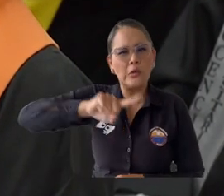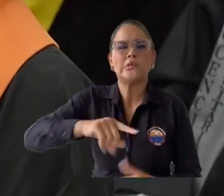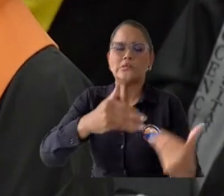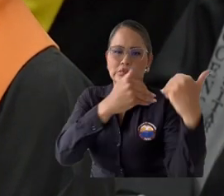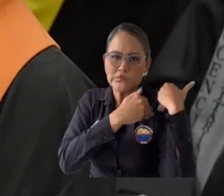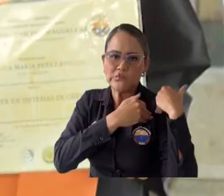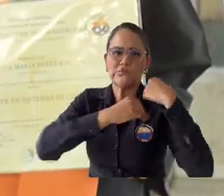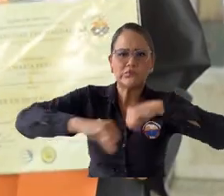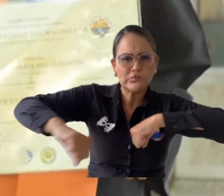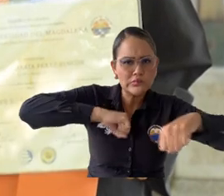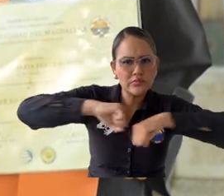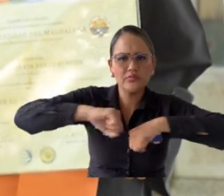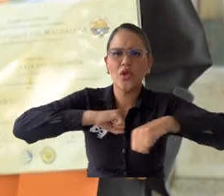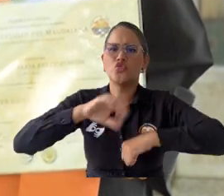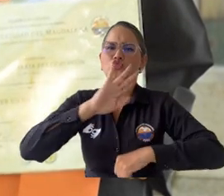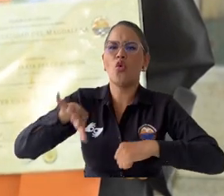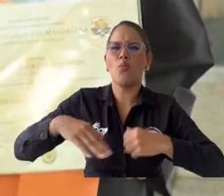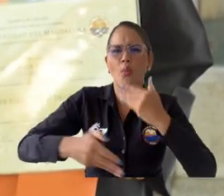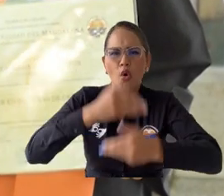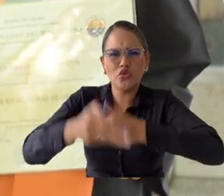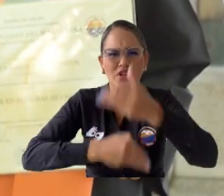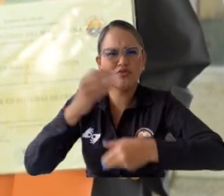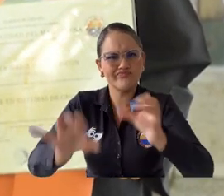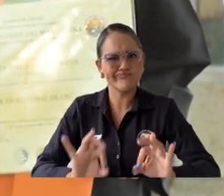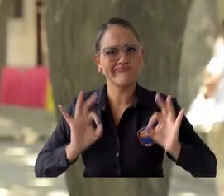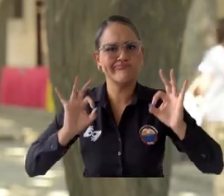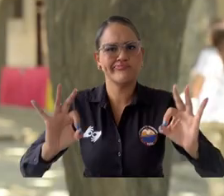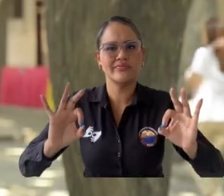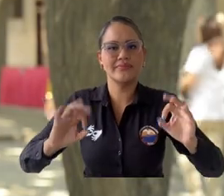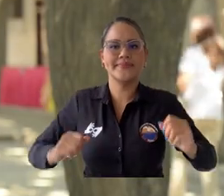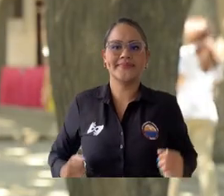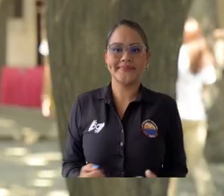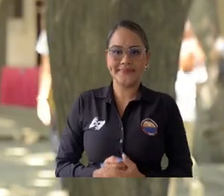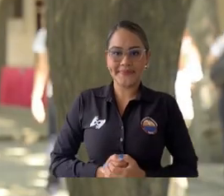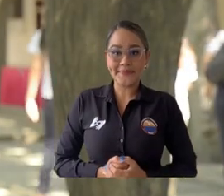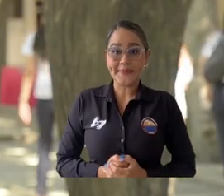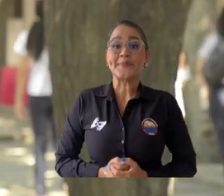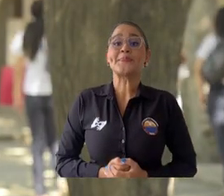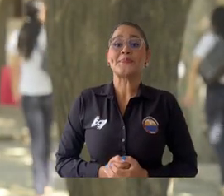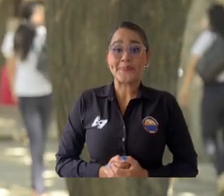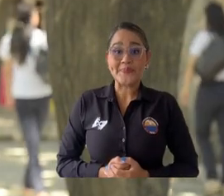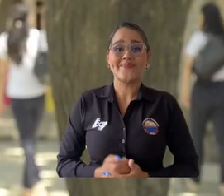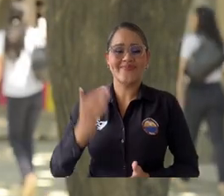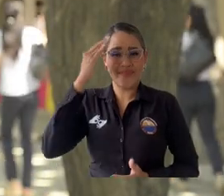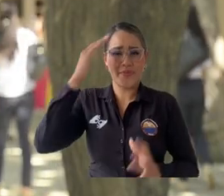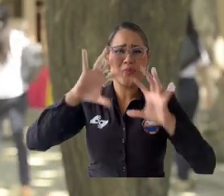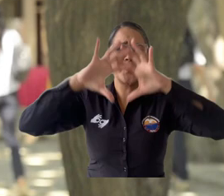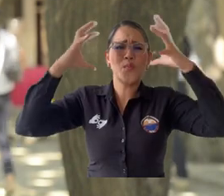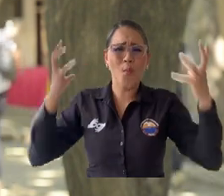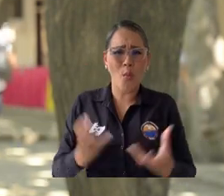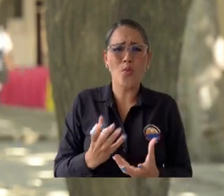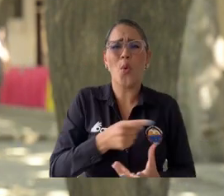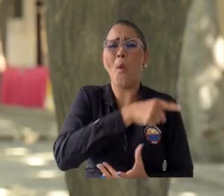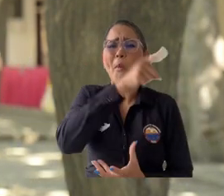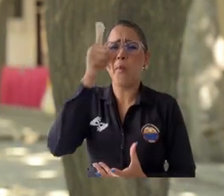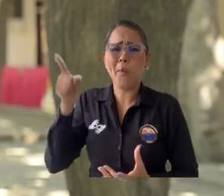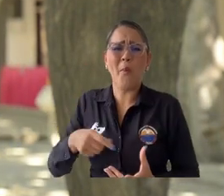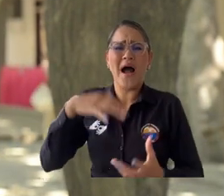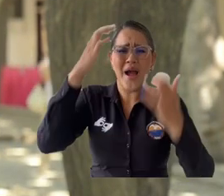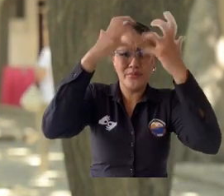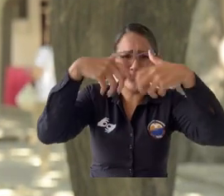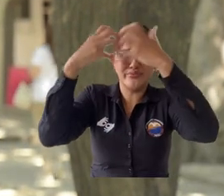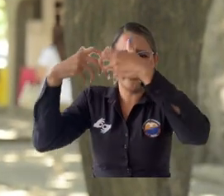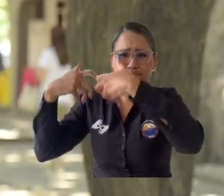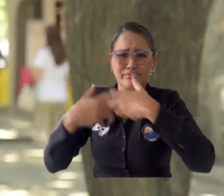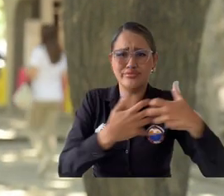de garantizar que todos los procesos se ejecuten con alta calidad. En este mundo globalizado donde las organizaciones, las empresas, de una u otra